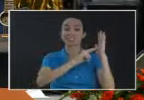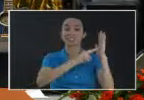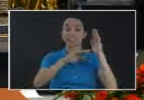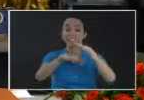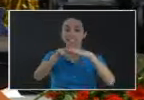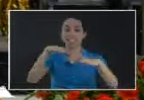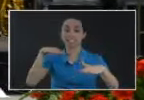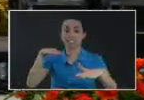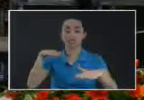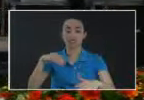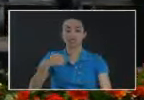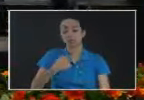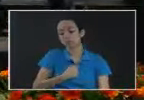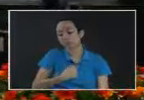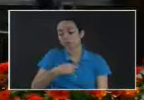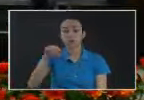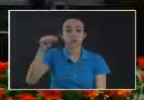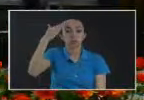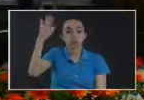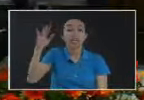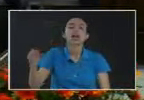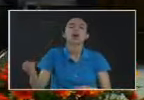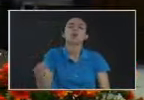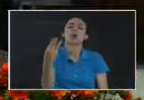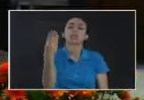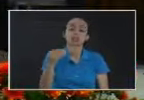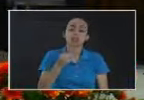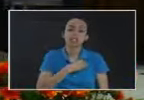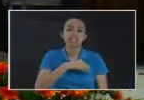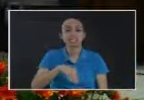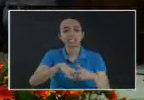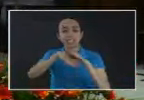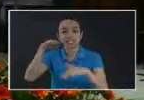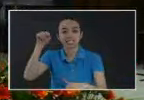No sé cuántos quieren salir de este mundo, pero yo sí quiero salir.